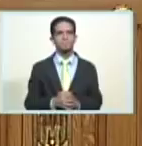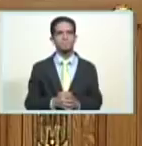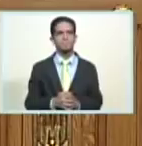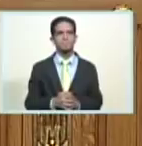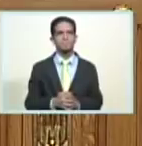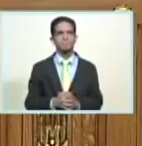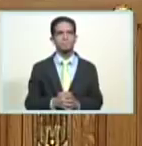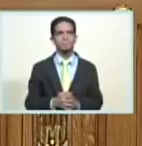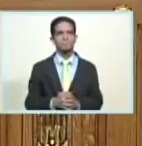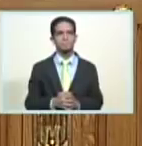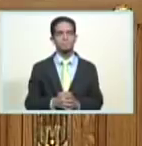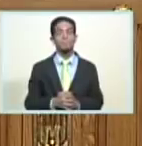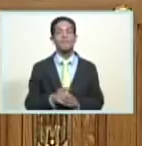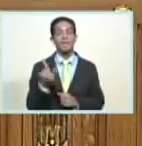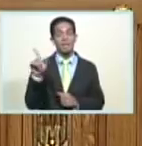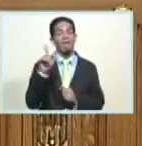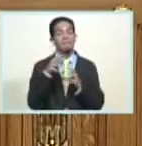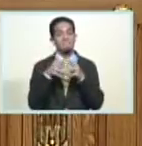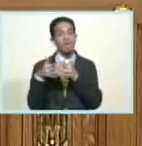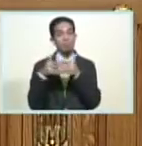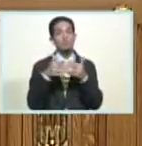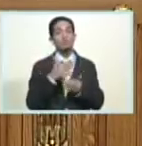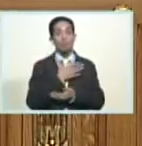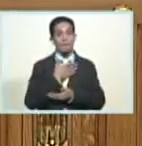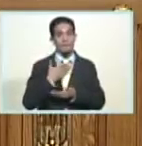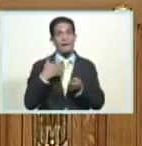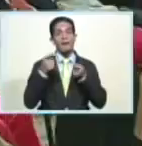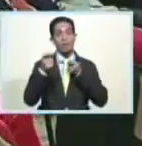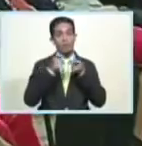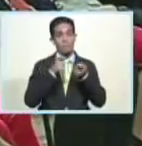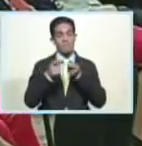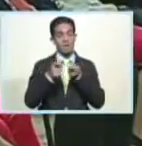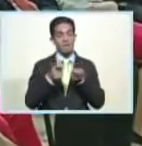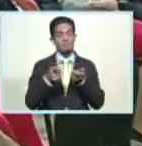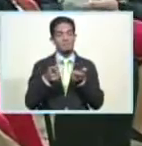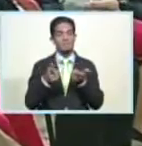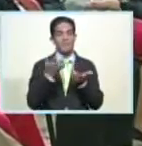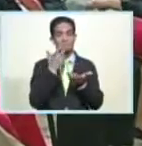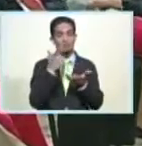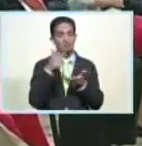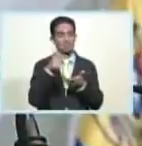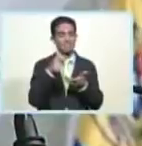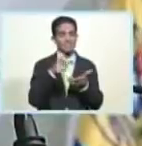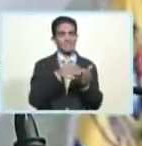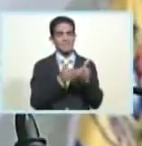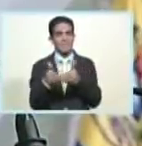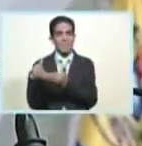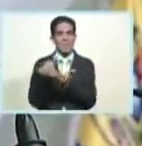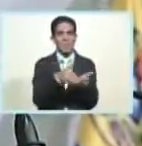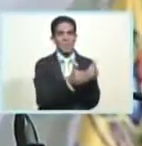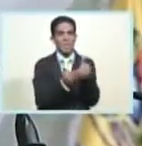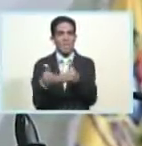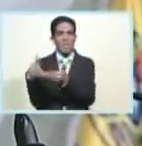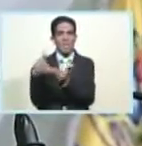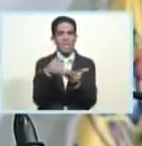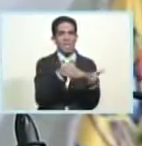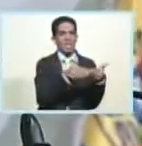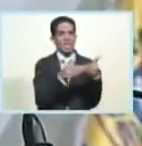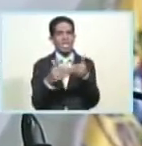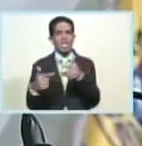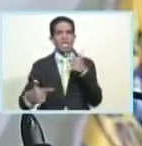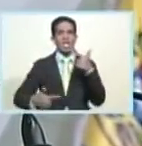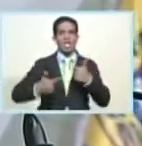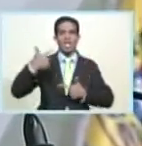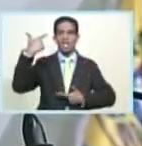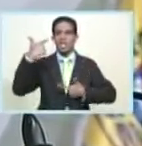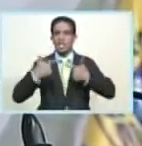que es lo que ha querido el imperialismo norteamericano para dominar nuestra patria, meter a nuestro país en un remolino de contradicciones,